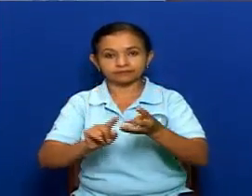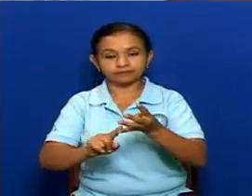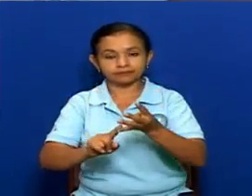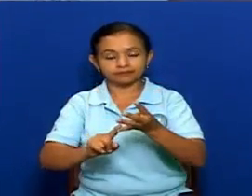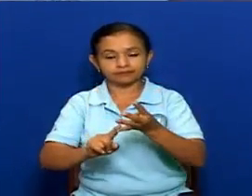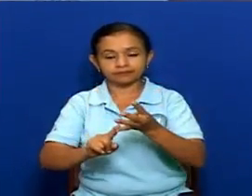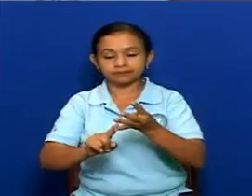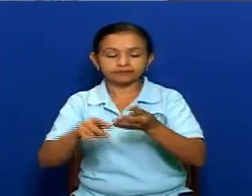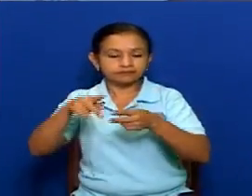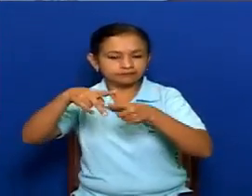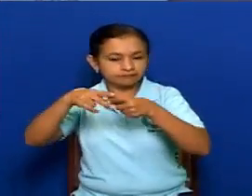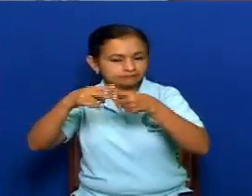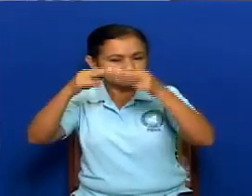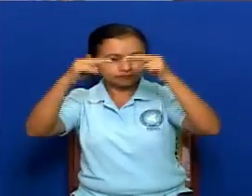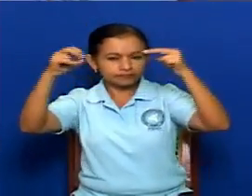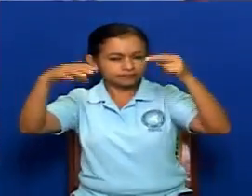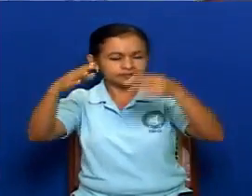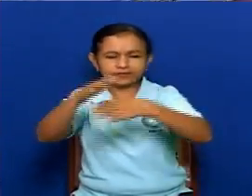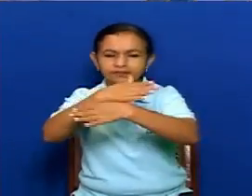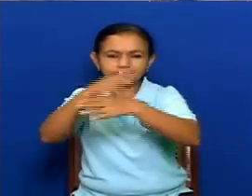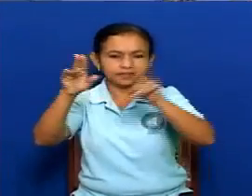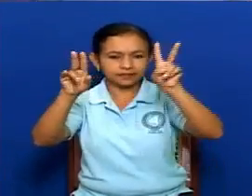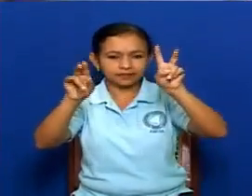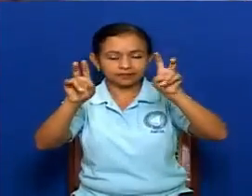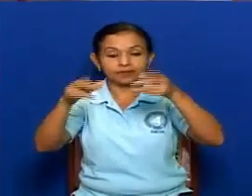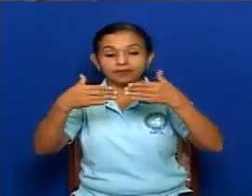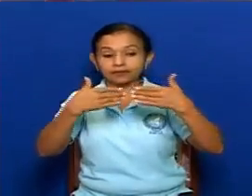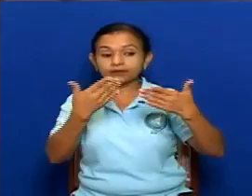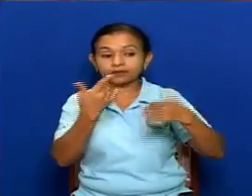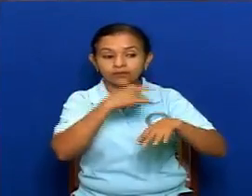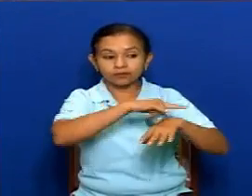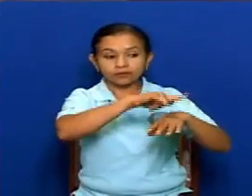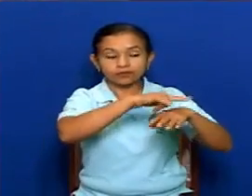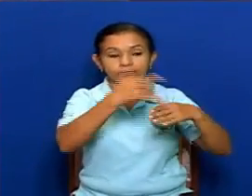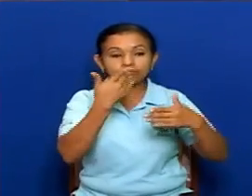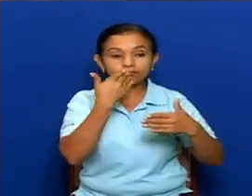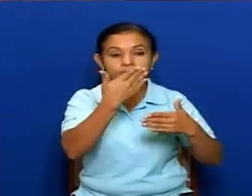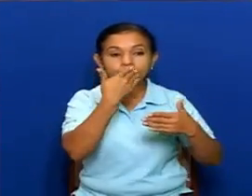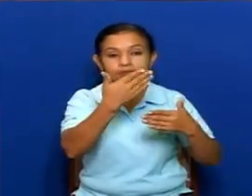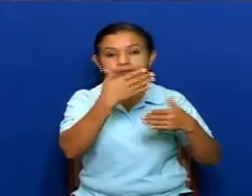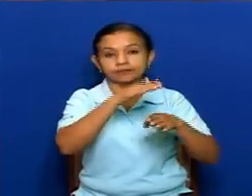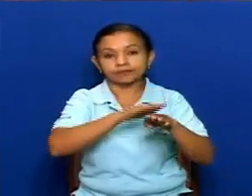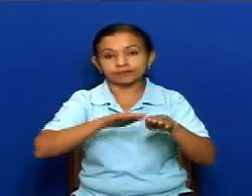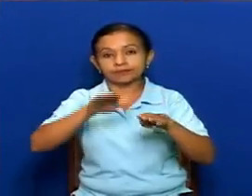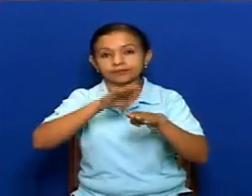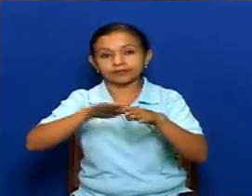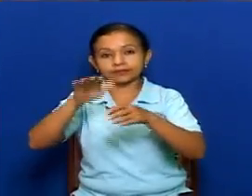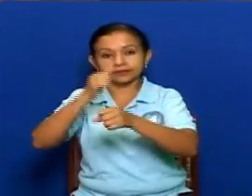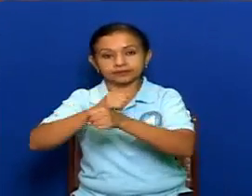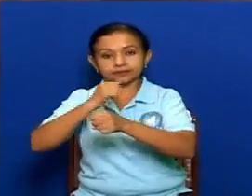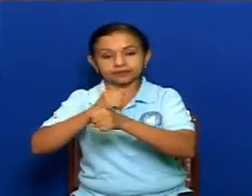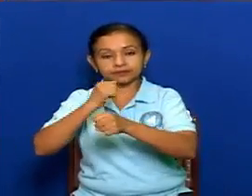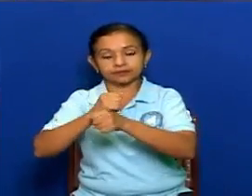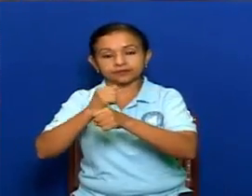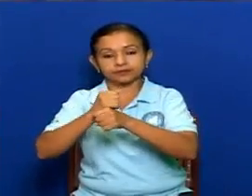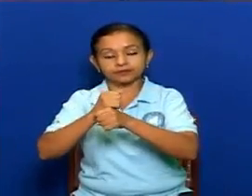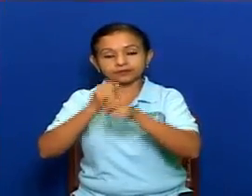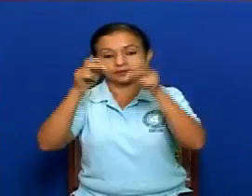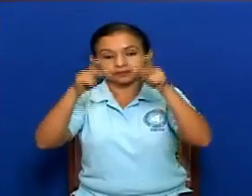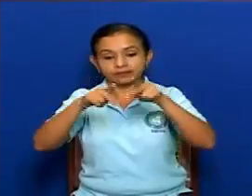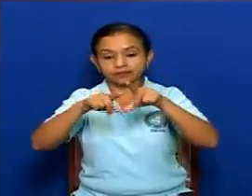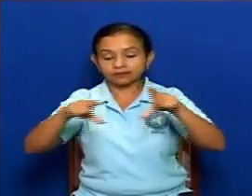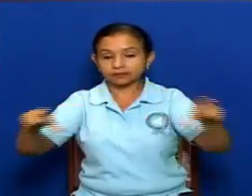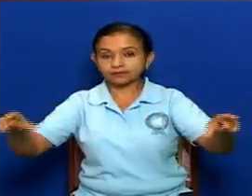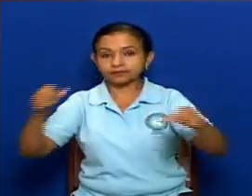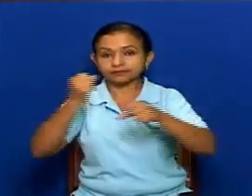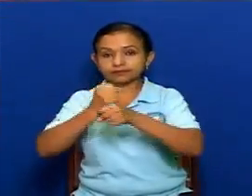en electricista. Entonces esto te va abriendo mercado, va abriendo oportunidades a nuestros colaboradores, está dentro de un plan de